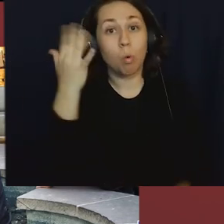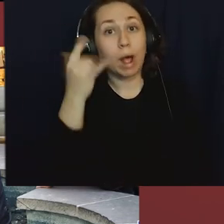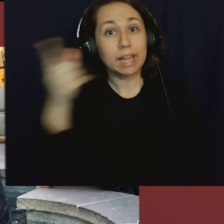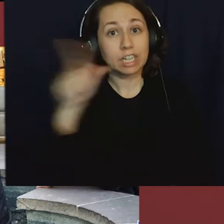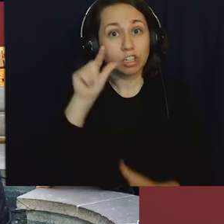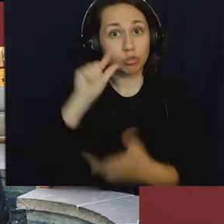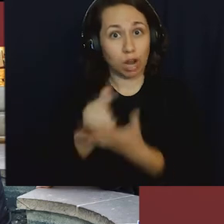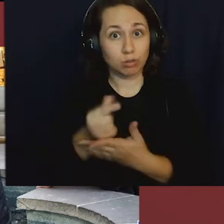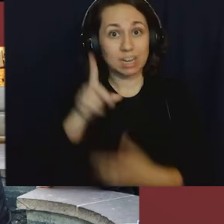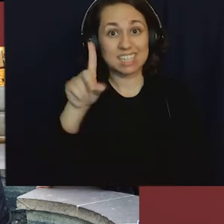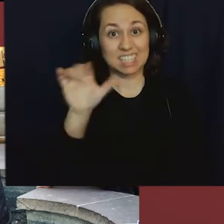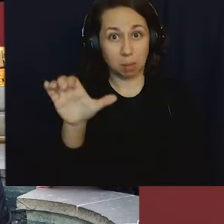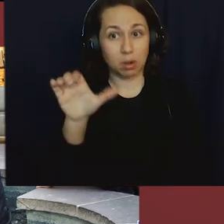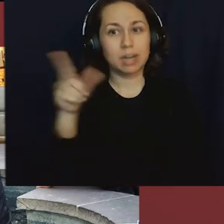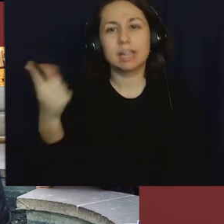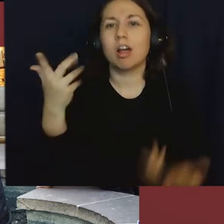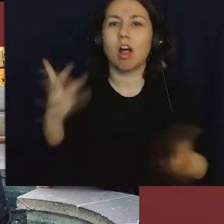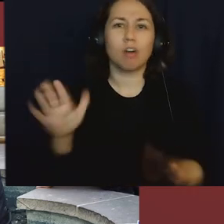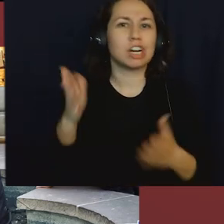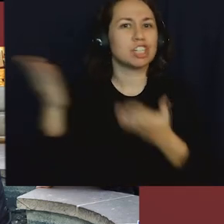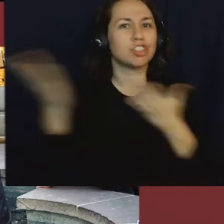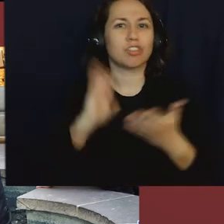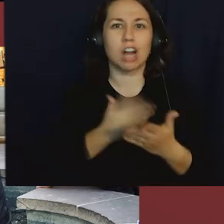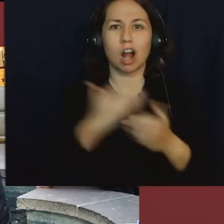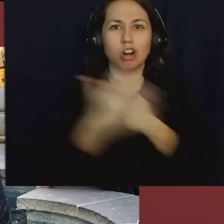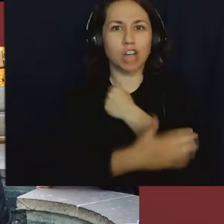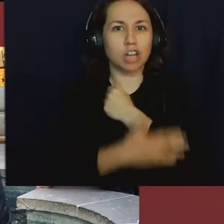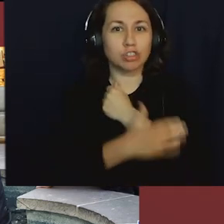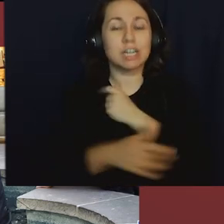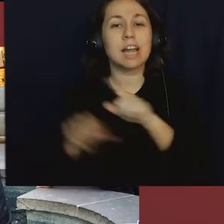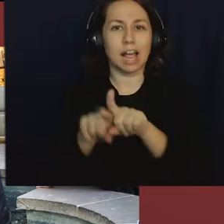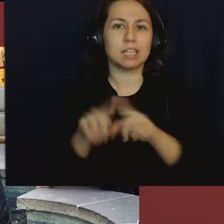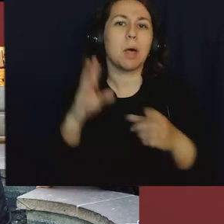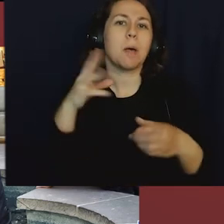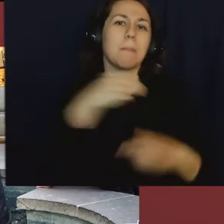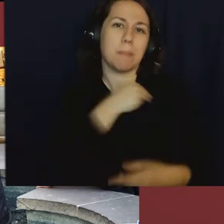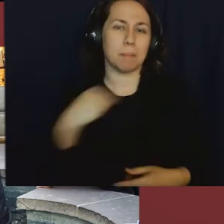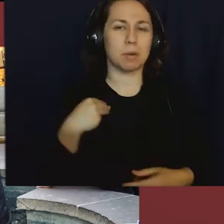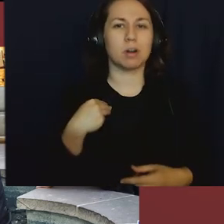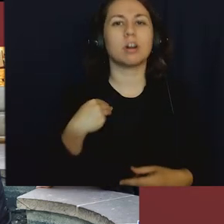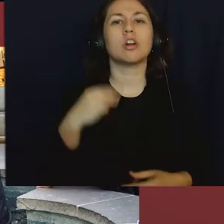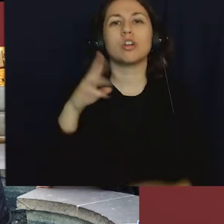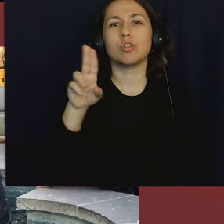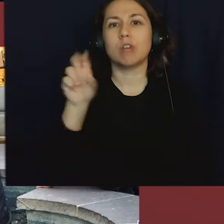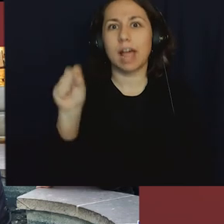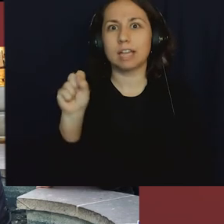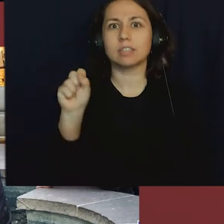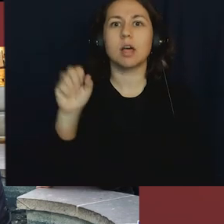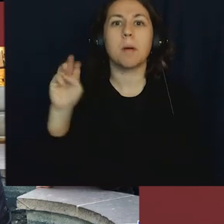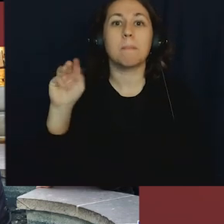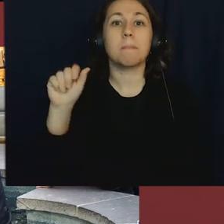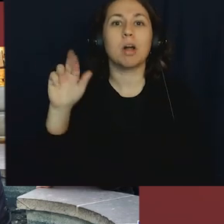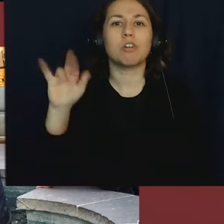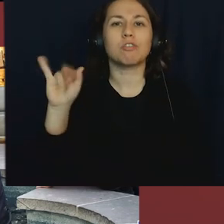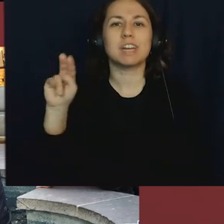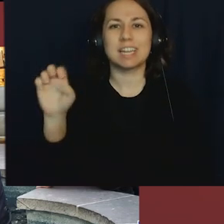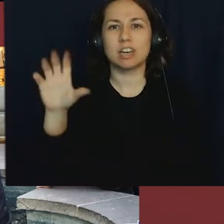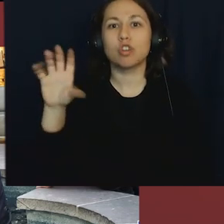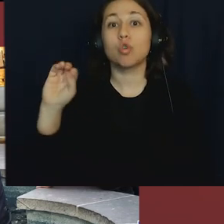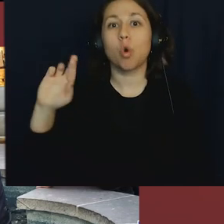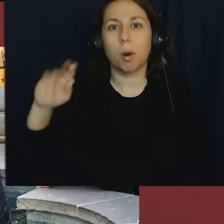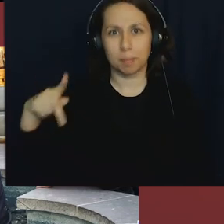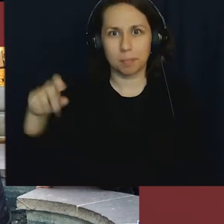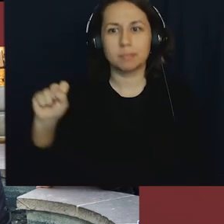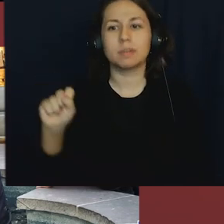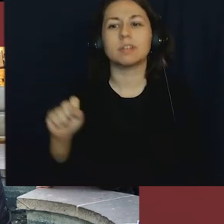hoy porque se graduó en diciembre y ya está sirviendo a nuestro país en los Marines. Quiero aprovechar para decirles que es un honor